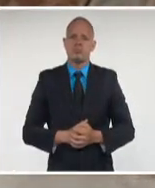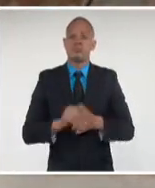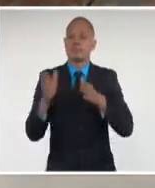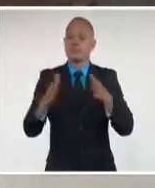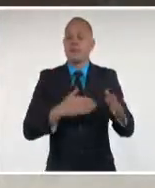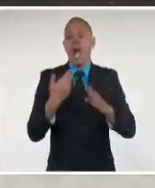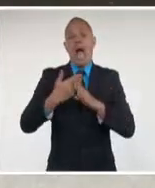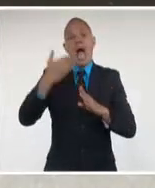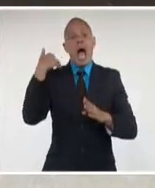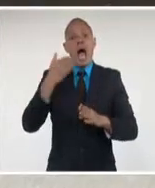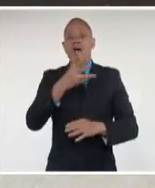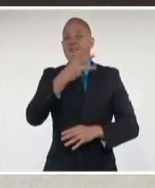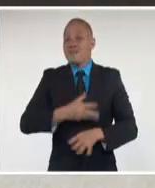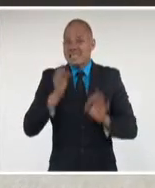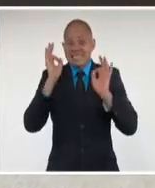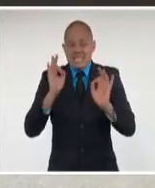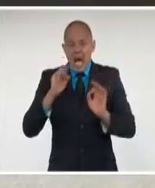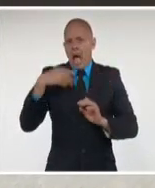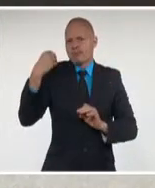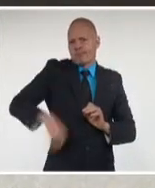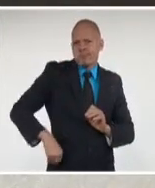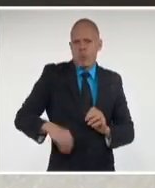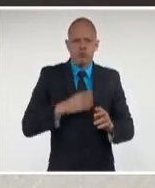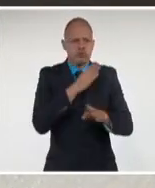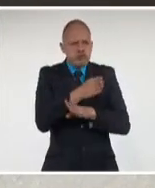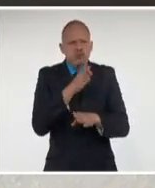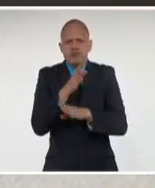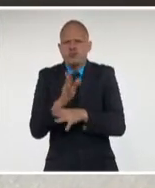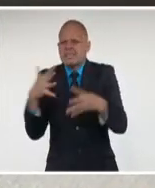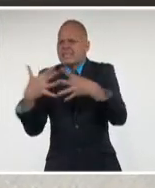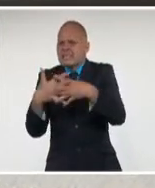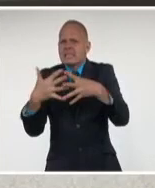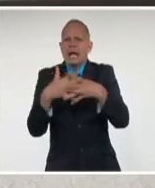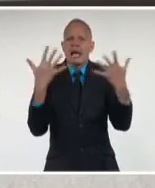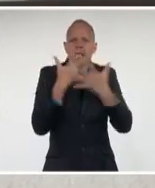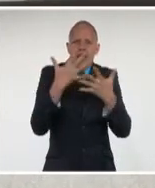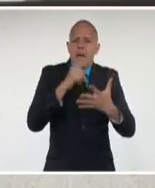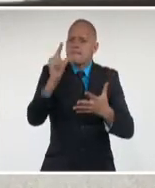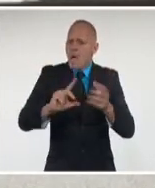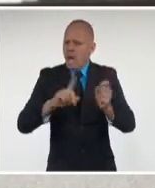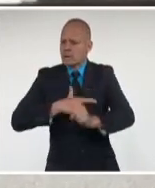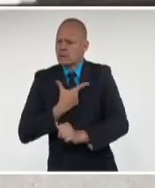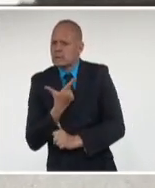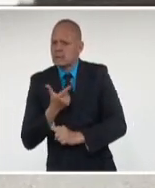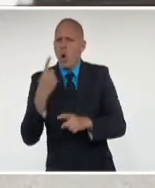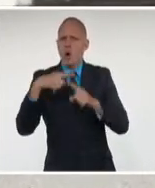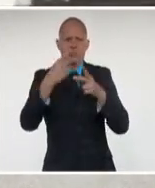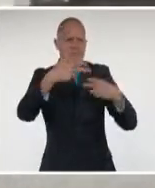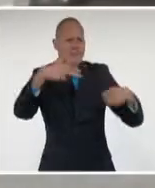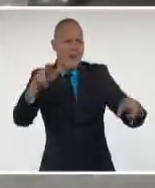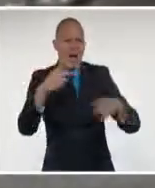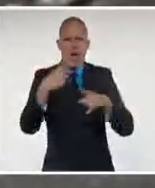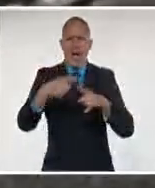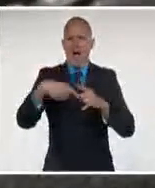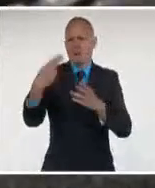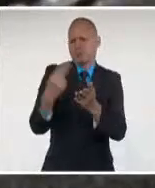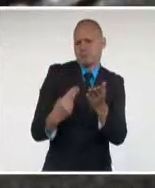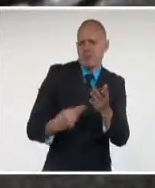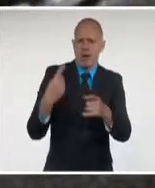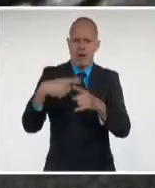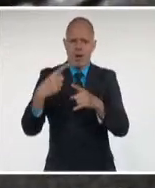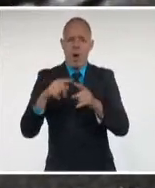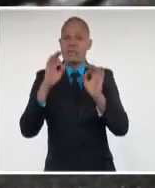de reunirse con artistas e intelectuales de Cuba. Entendió que necesitaban una institución que los